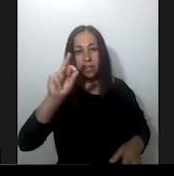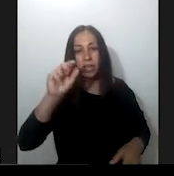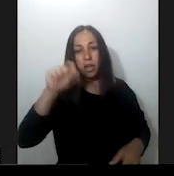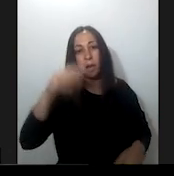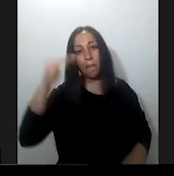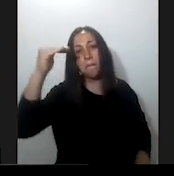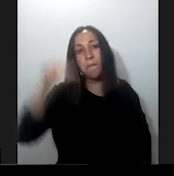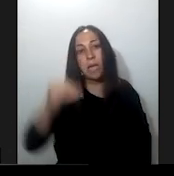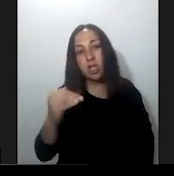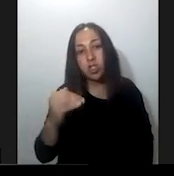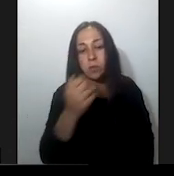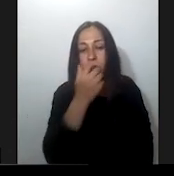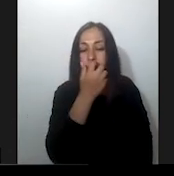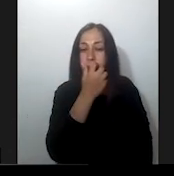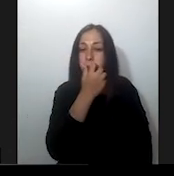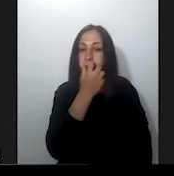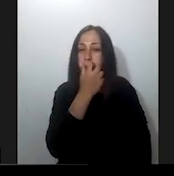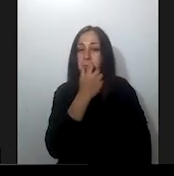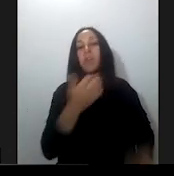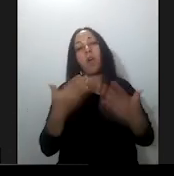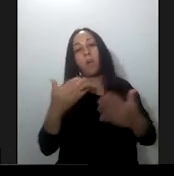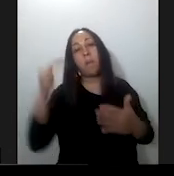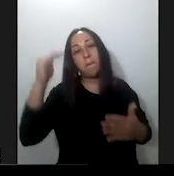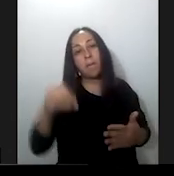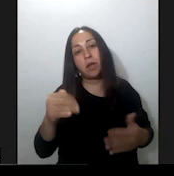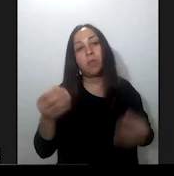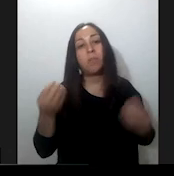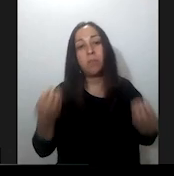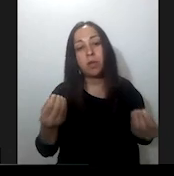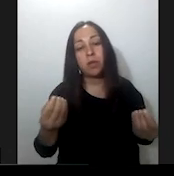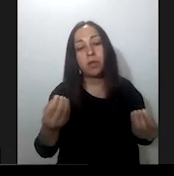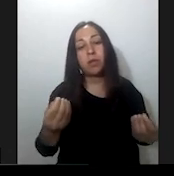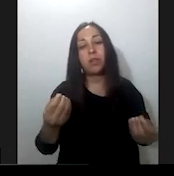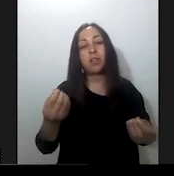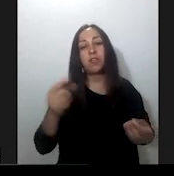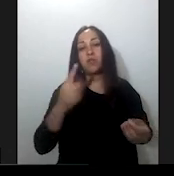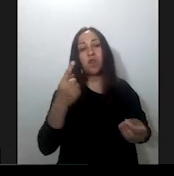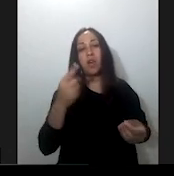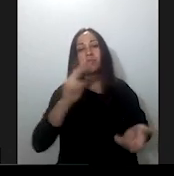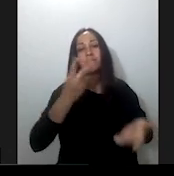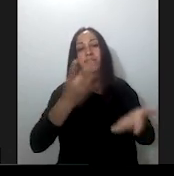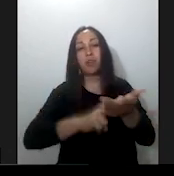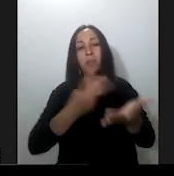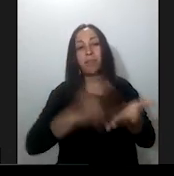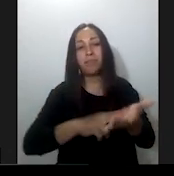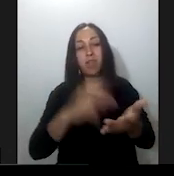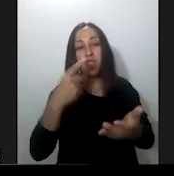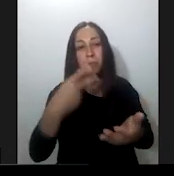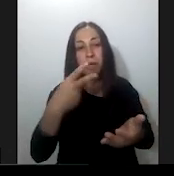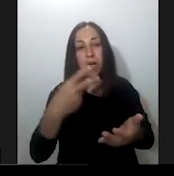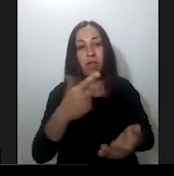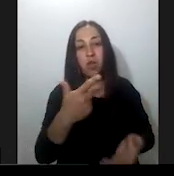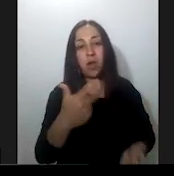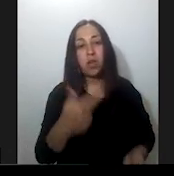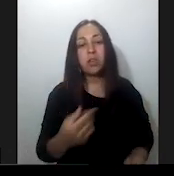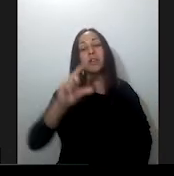que si ustedes se acuerdan eran 30, ahora tengo menos. Obviamente que tengo menos. ¿Por qué tengo menos? Porque no están